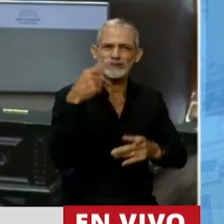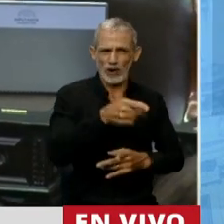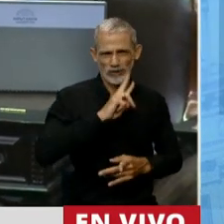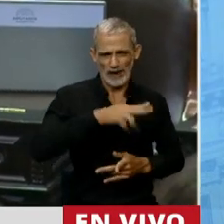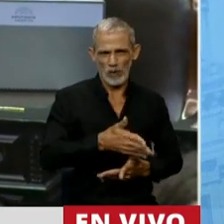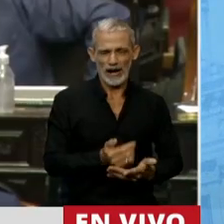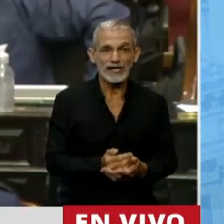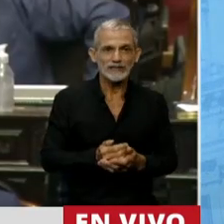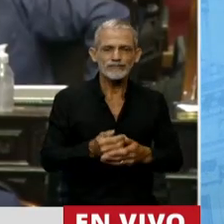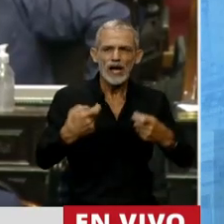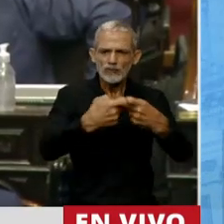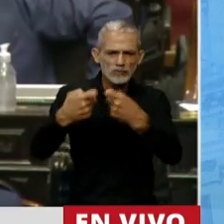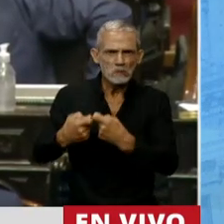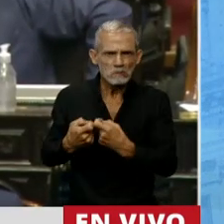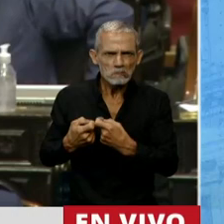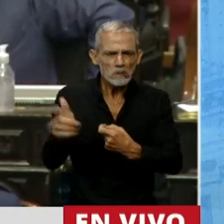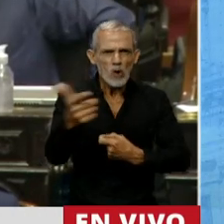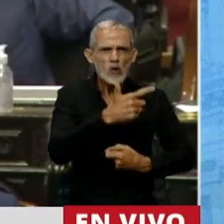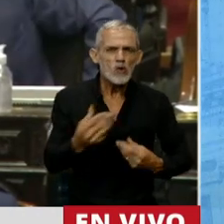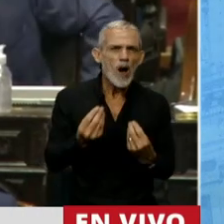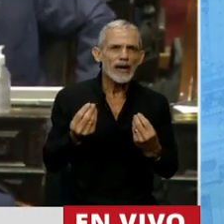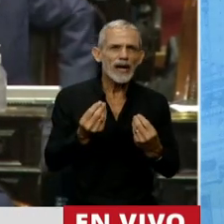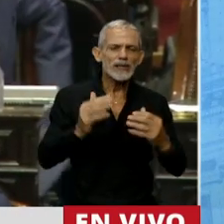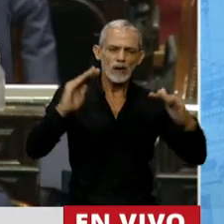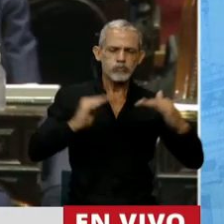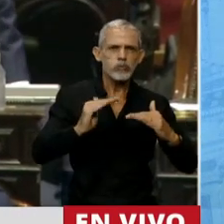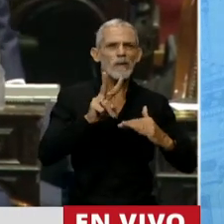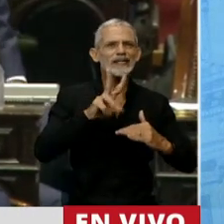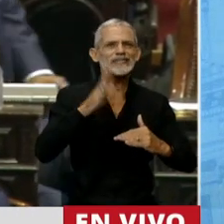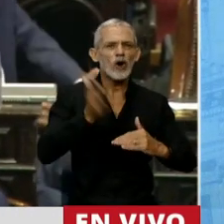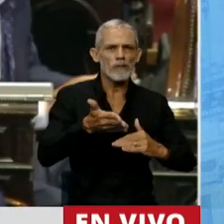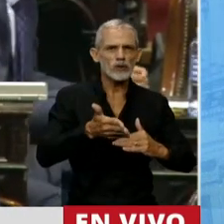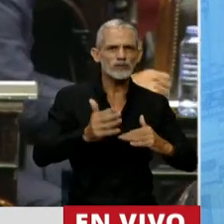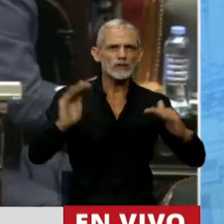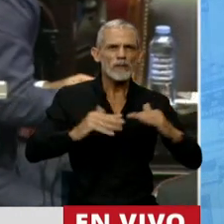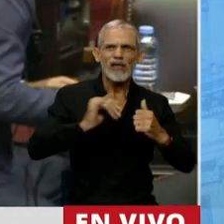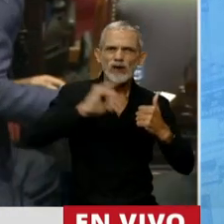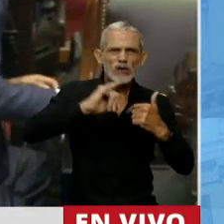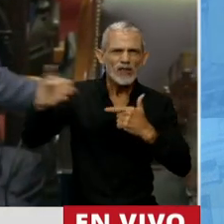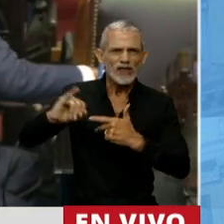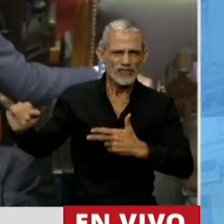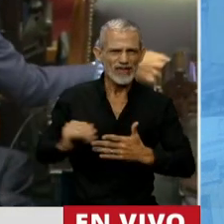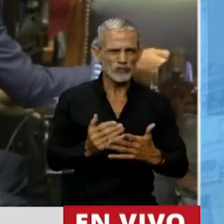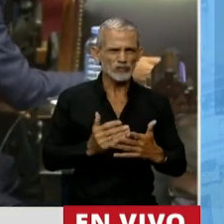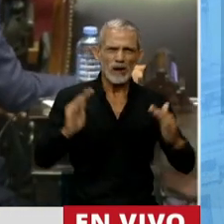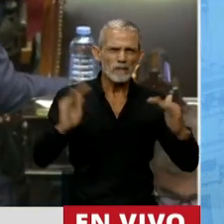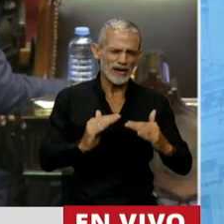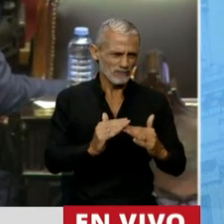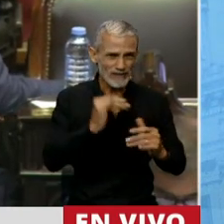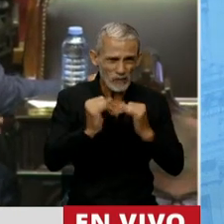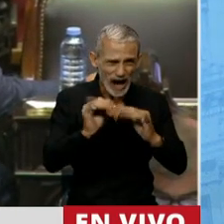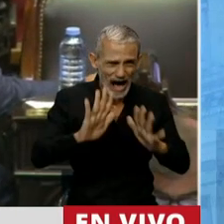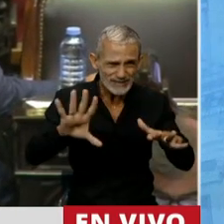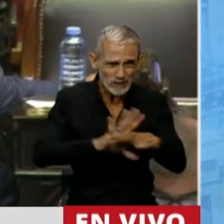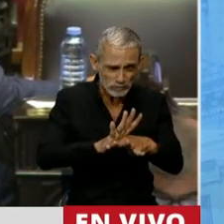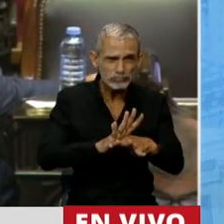hay organismos interdisciplinarios? ¿Que bajaron el 25% la cantidad de denuncias en pandemia? Son datos que, si